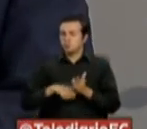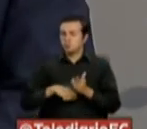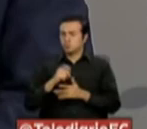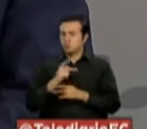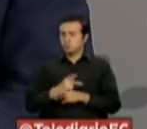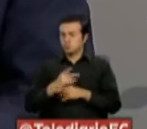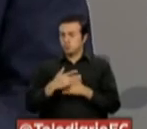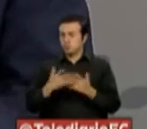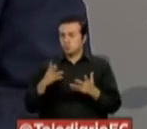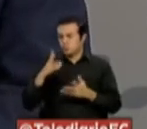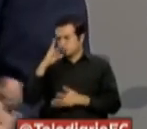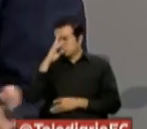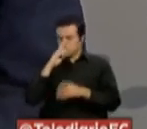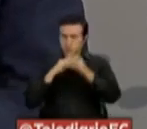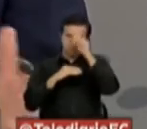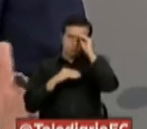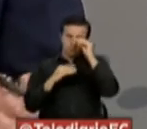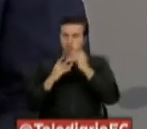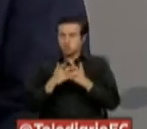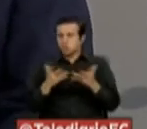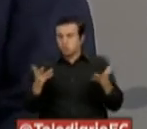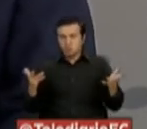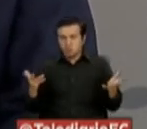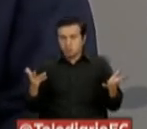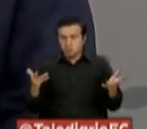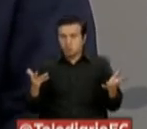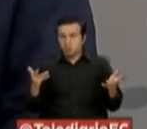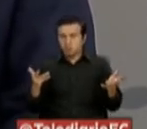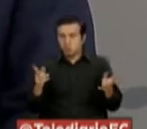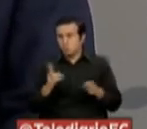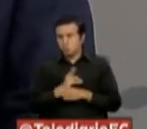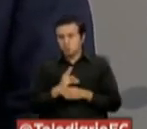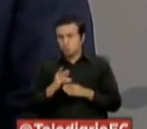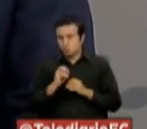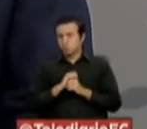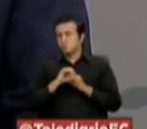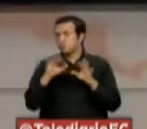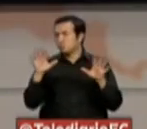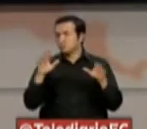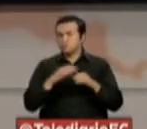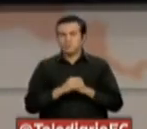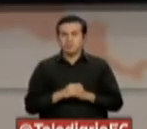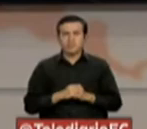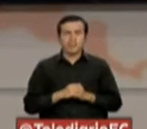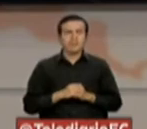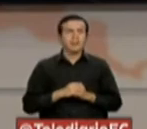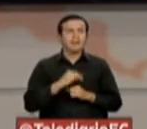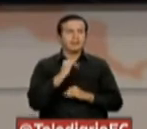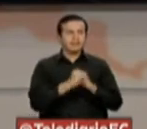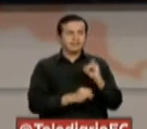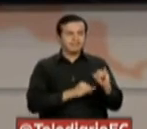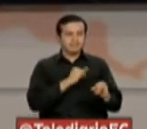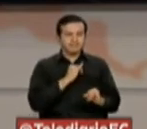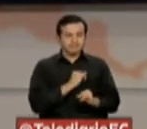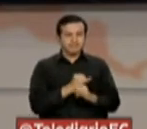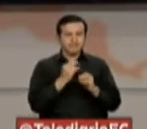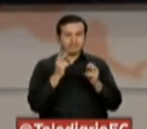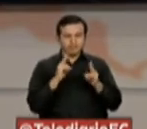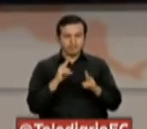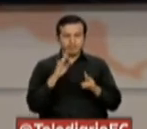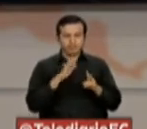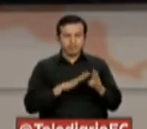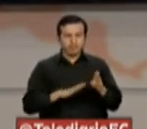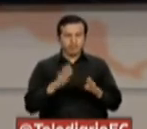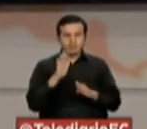esta clase de conocimientos cuando estas son las características en el uso y la divulgación? Mira, no solamente a nivel internacional, sino también a